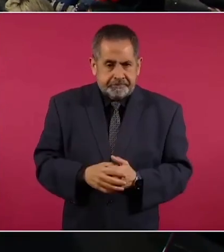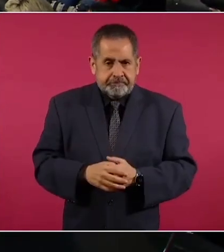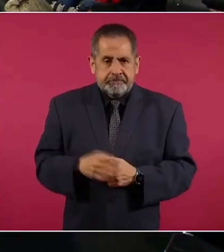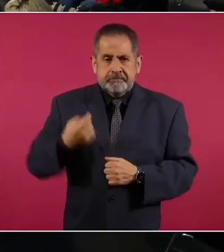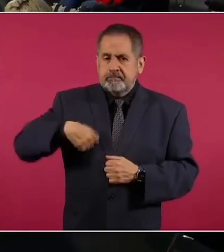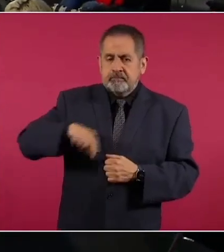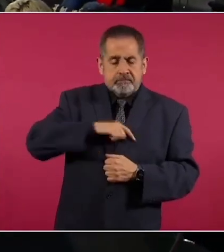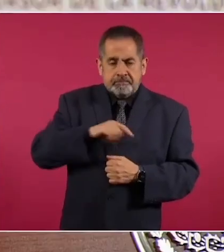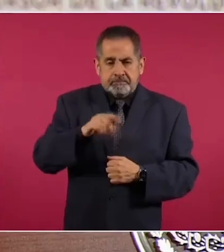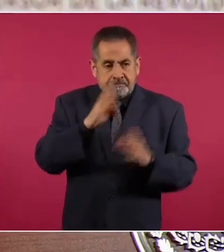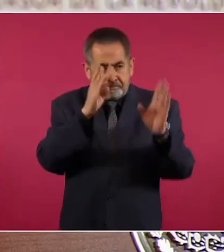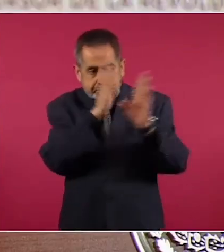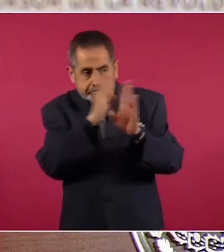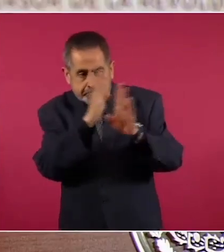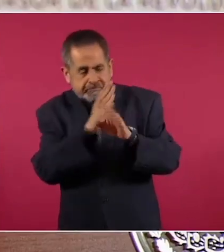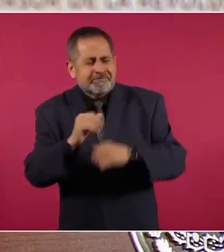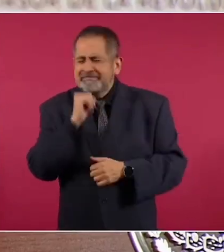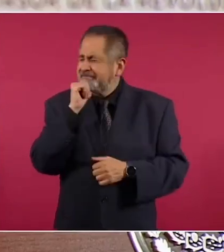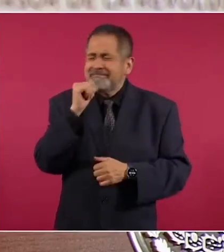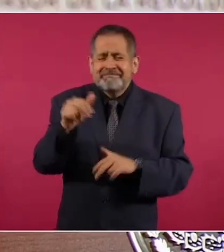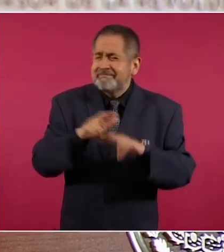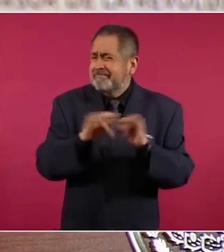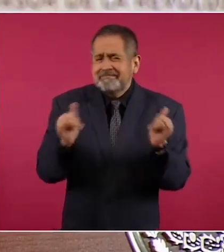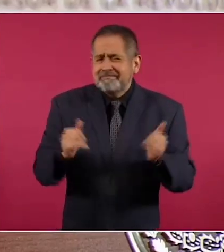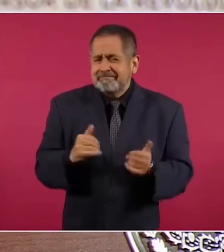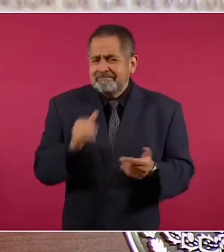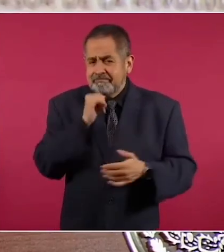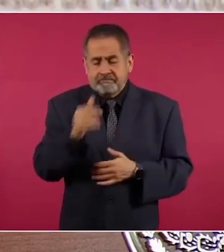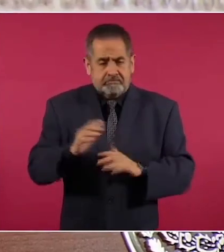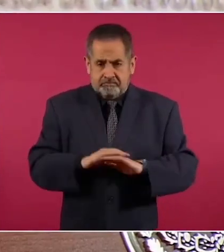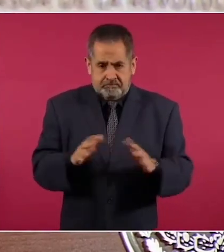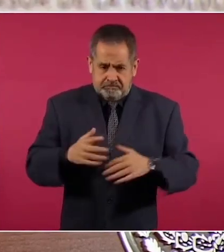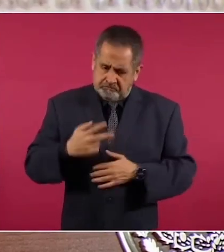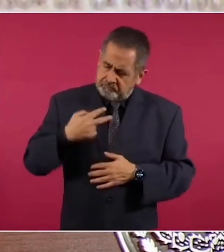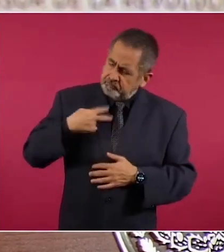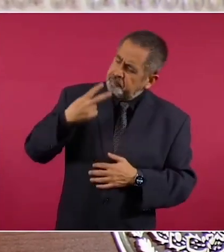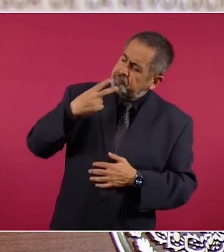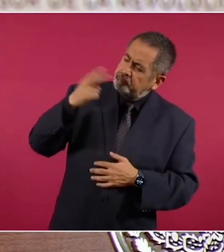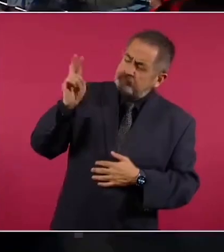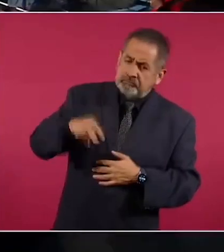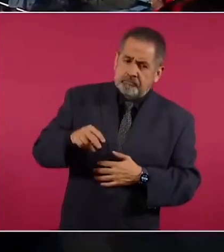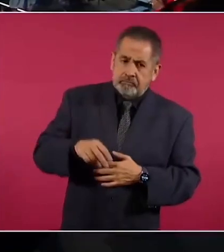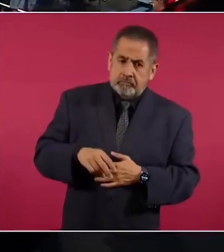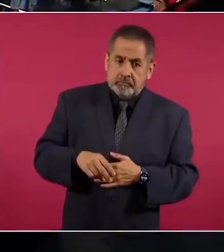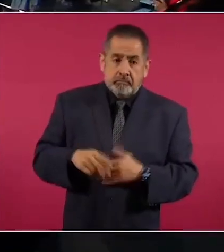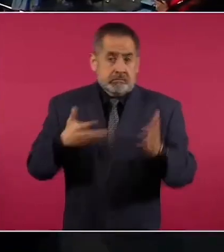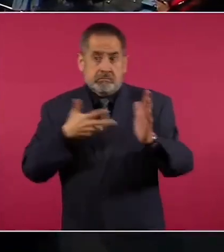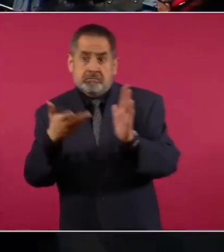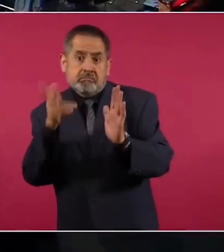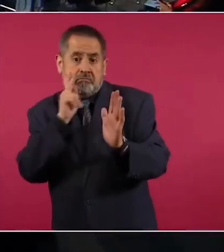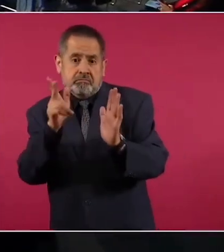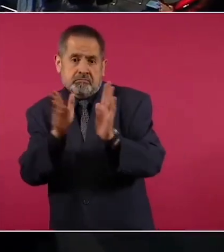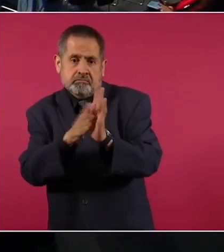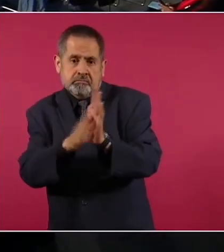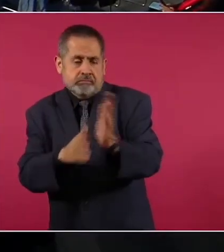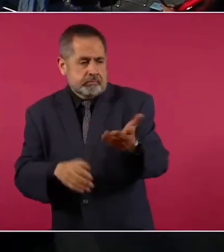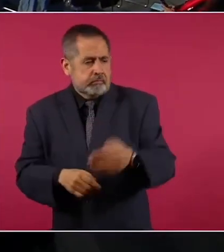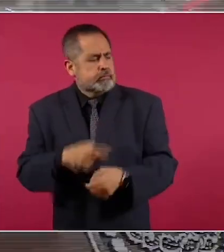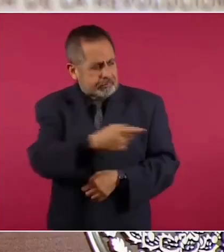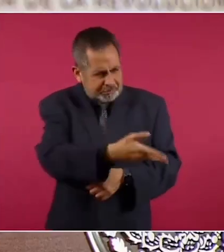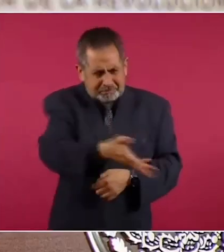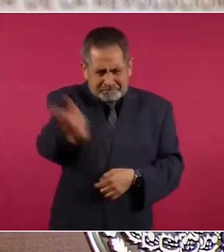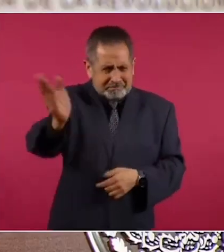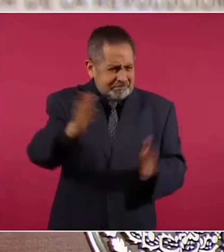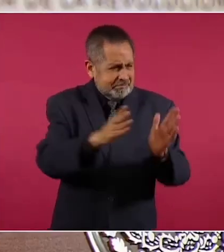nosotros no espiamos a nadie, estoy hablando con la verdad. Aunque estén las pruebas, presidente. Pues entonces presenten